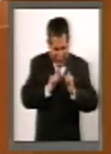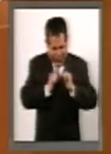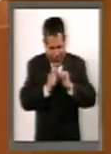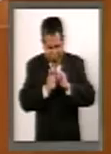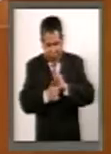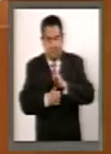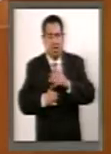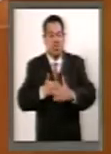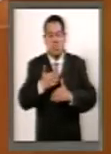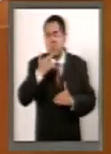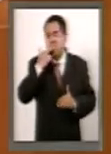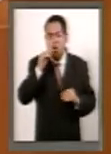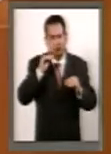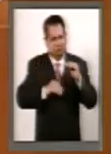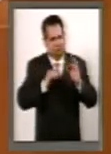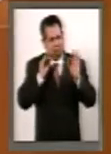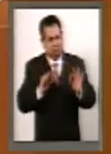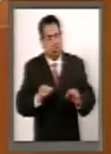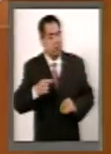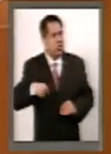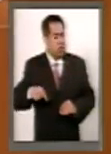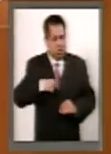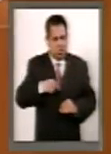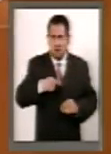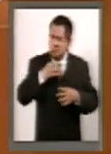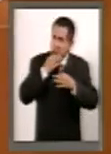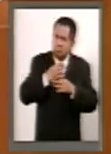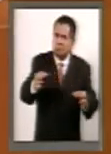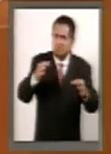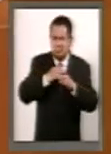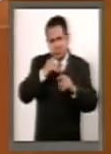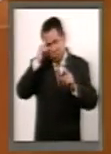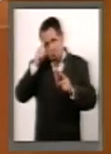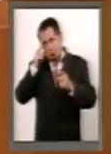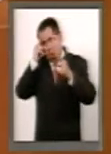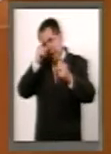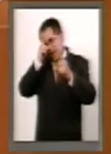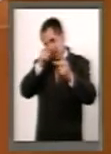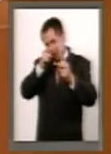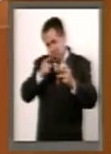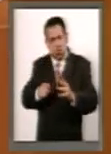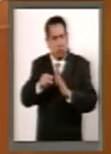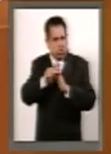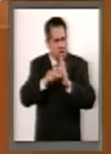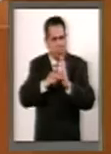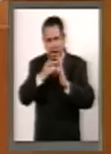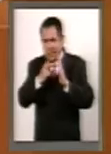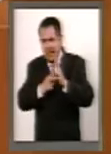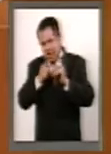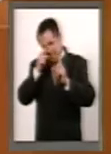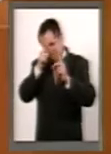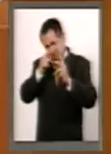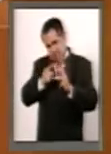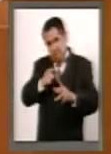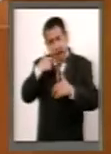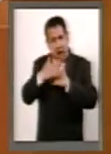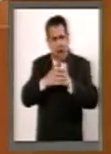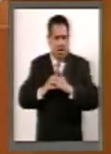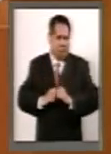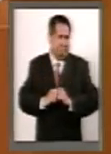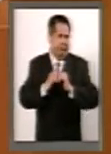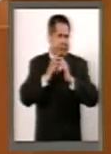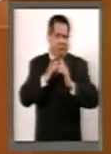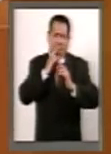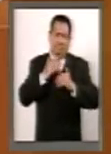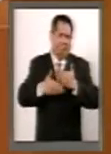construir, por haber determinado popularmente objetivos, normas y métodos para edificar,